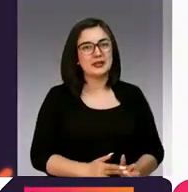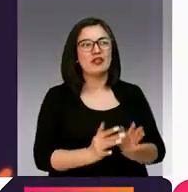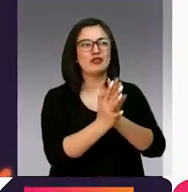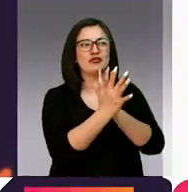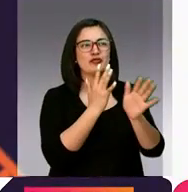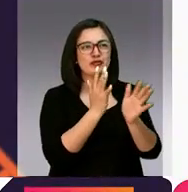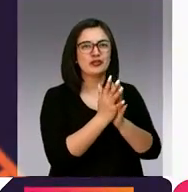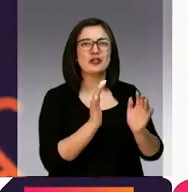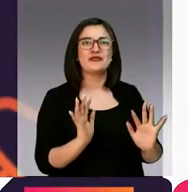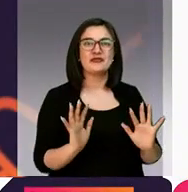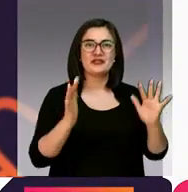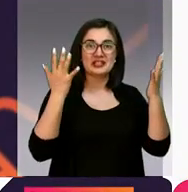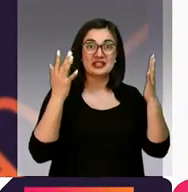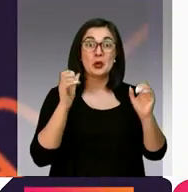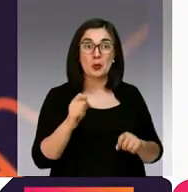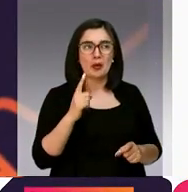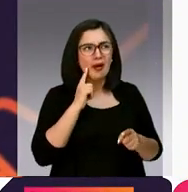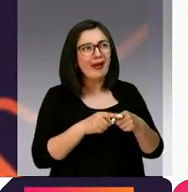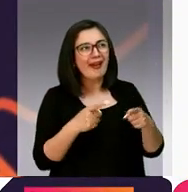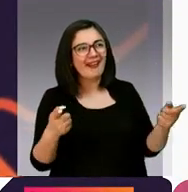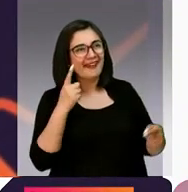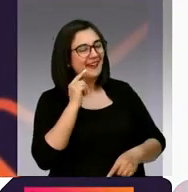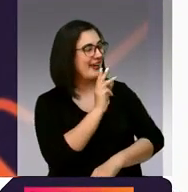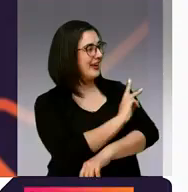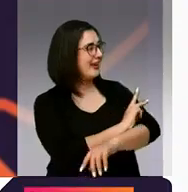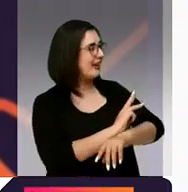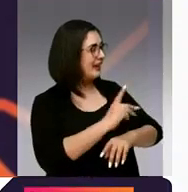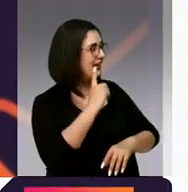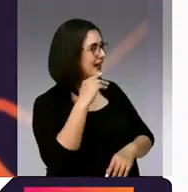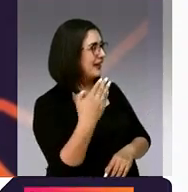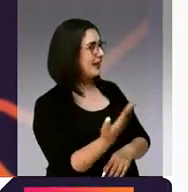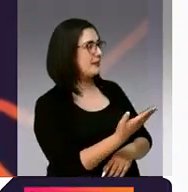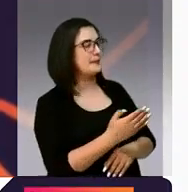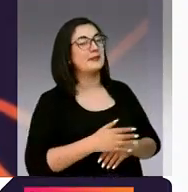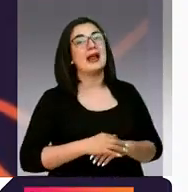sobre el festival están disponibles en la página de Instagram @lamatriarcafood.